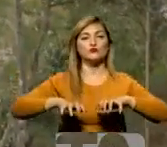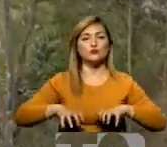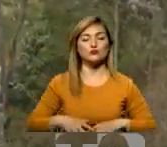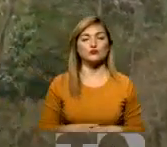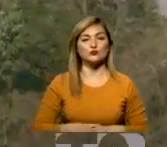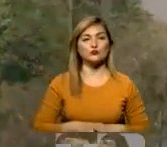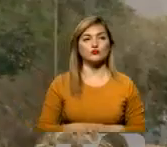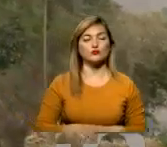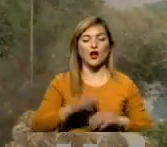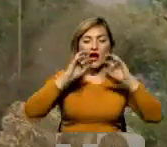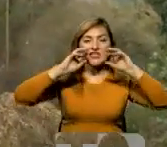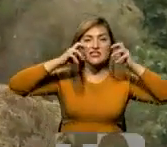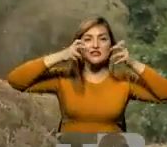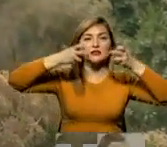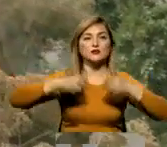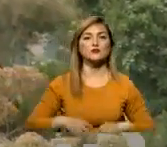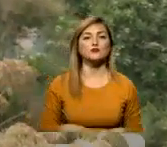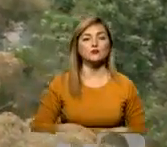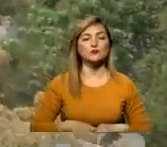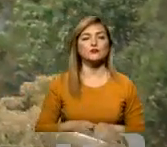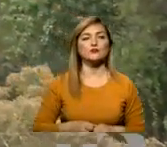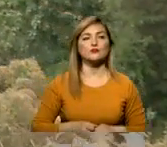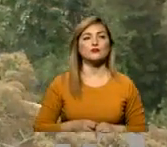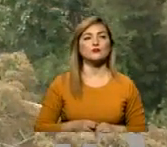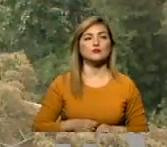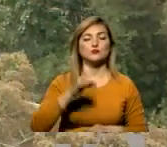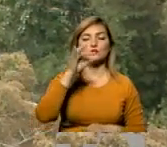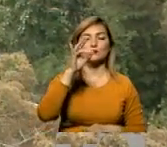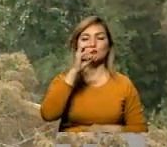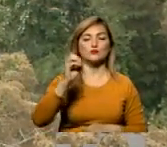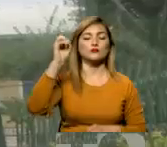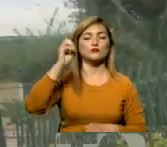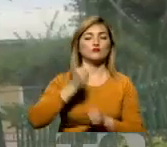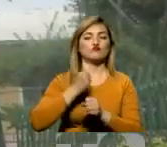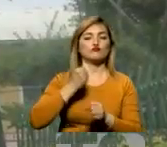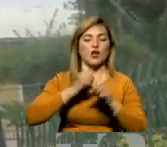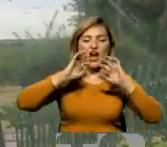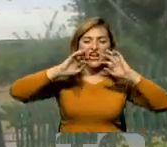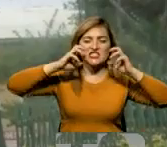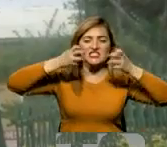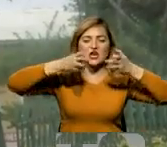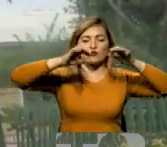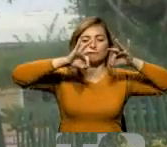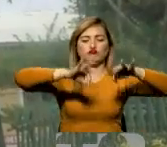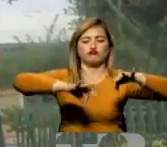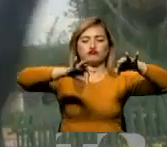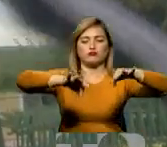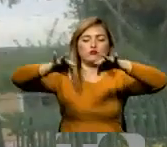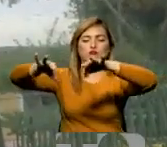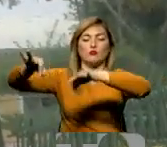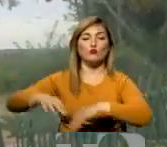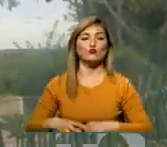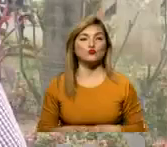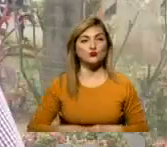corresponde a la siembra de maíz. El 80% de nuestra gente se dedica al cultivo de maíz. Entonces, pues es una